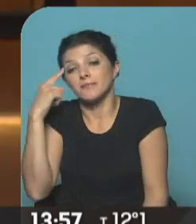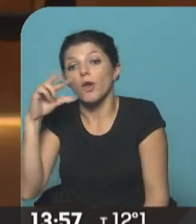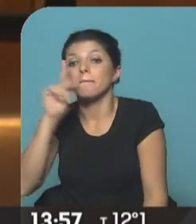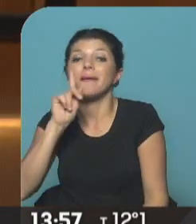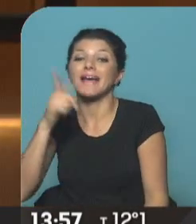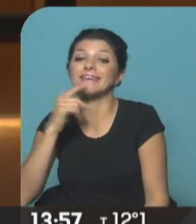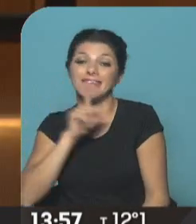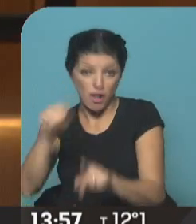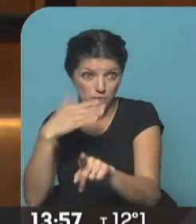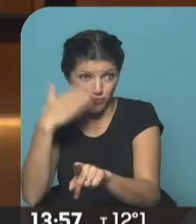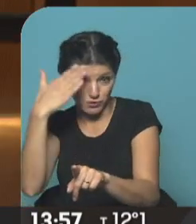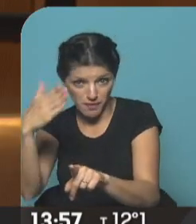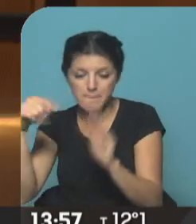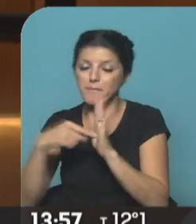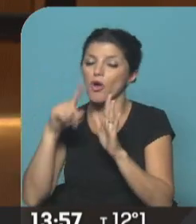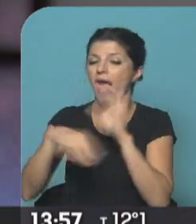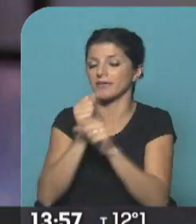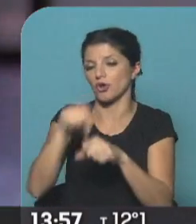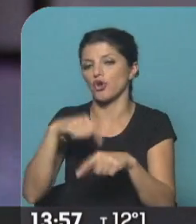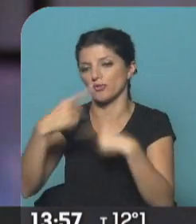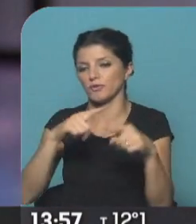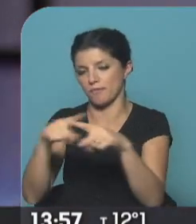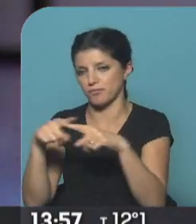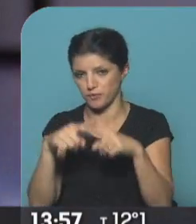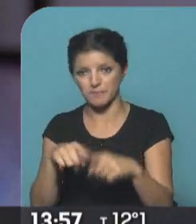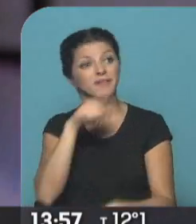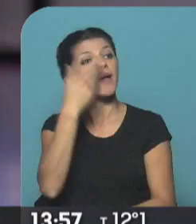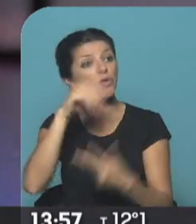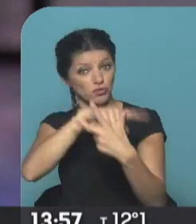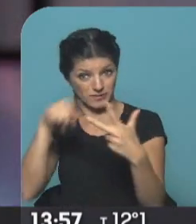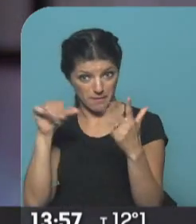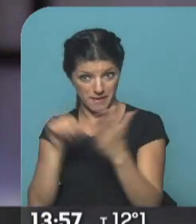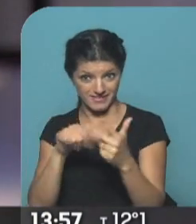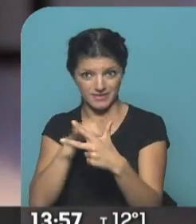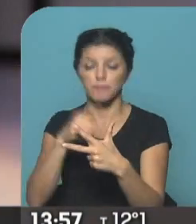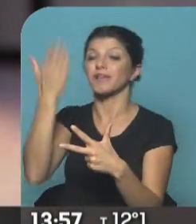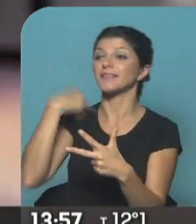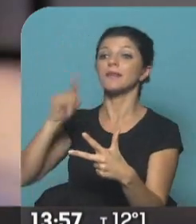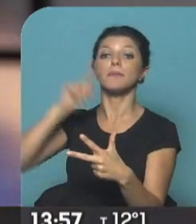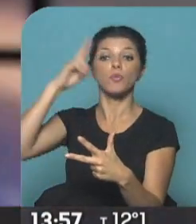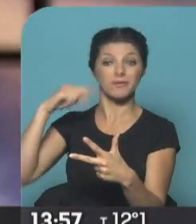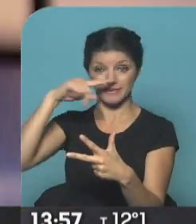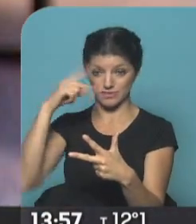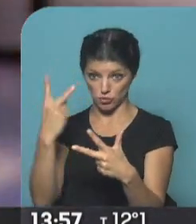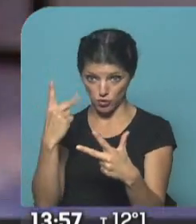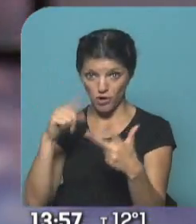Pakistán, pero aún hoy es un conflicto irresuelto. Natalia habló de 3 países, ahora son 3 países porque en el 71 se independizó precisamente Bangladesh.